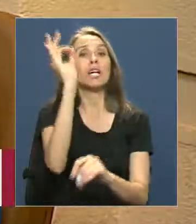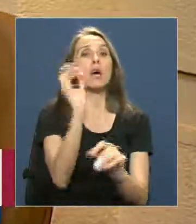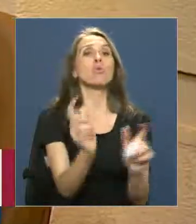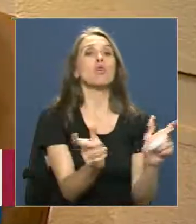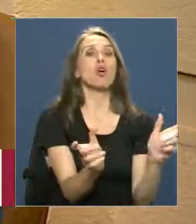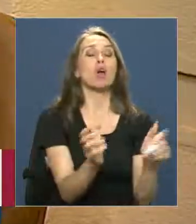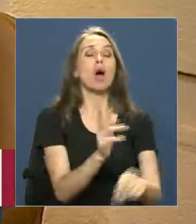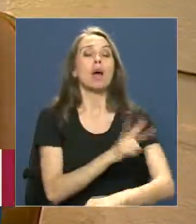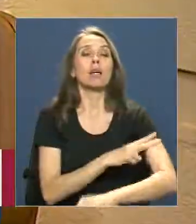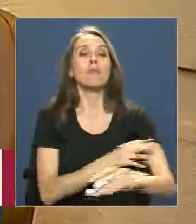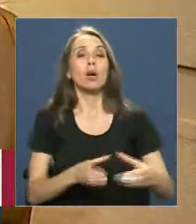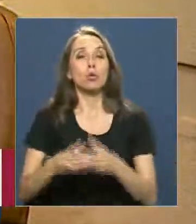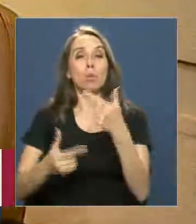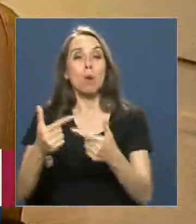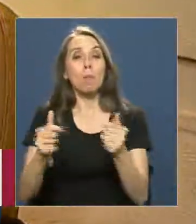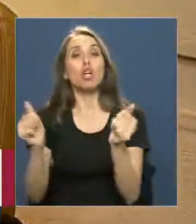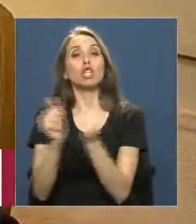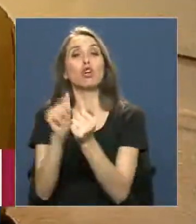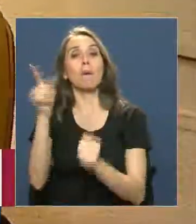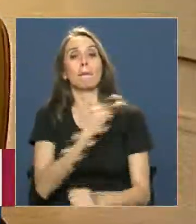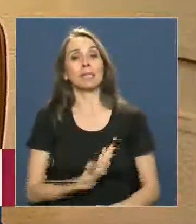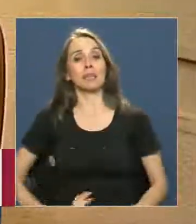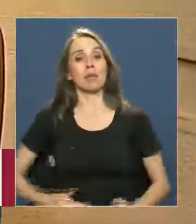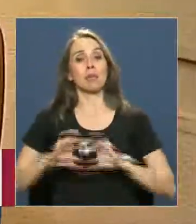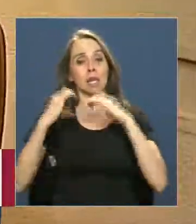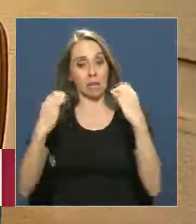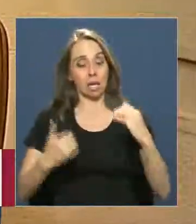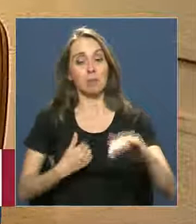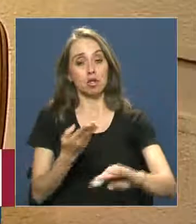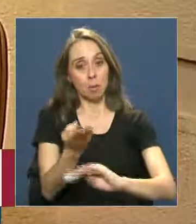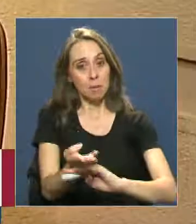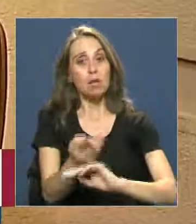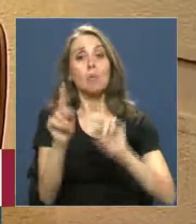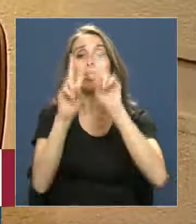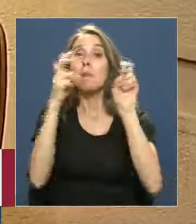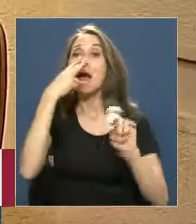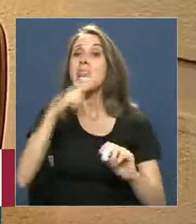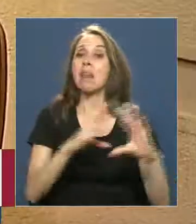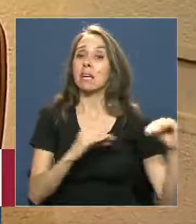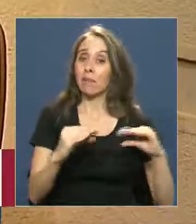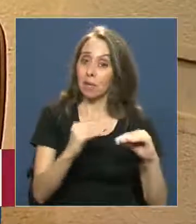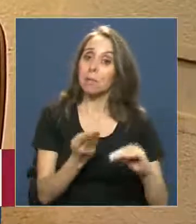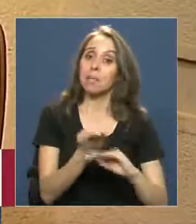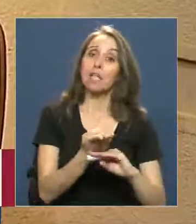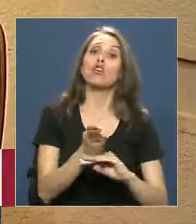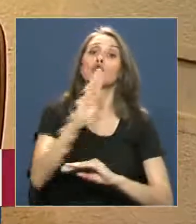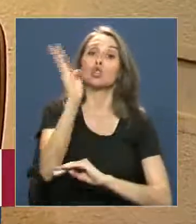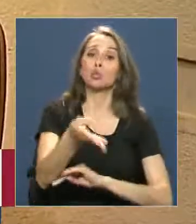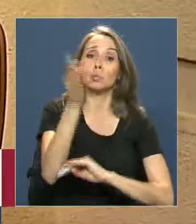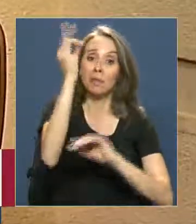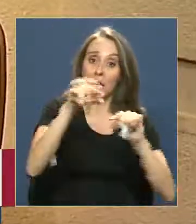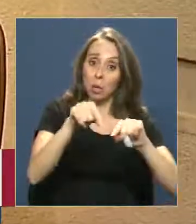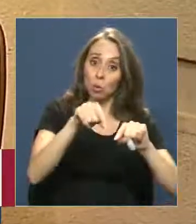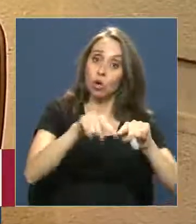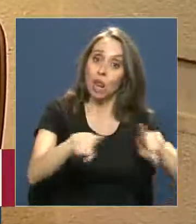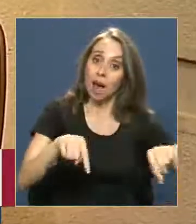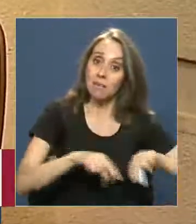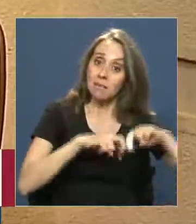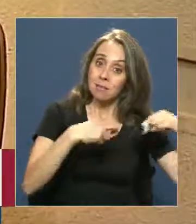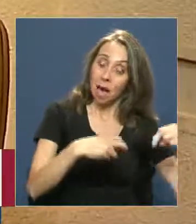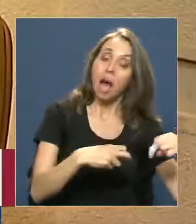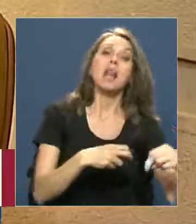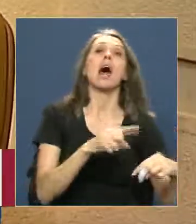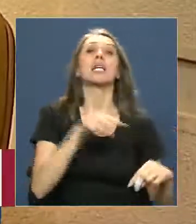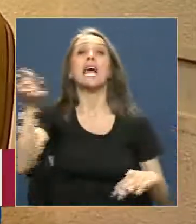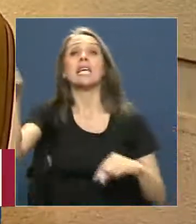de sala, porque eso está vinculado al proyecto que estamos discutiendo. Por lo tanto, esa es la solicitud que yo hago, que es reunión de comité con suspensión de sala, y ahí veamos la solicitud que ha hecho la